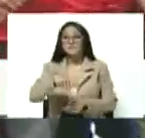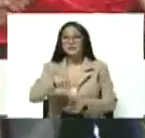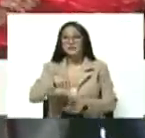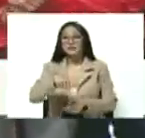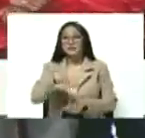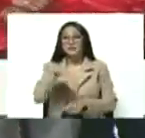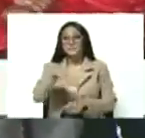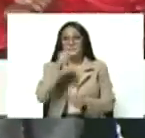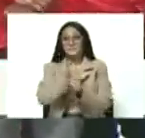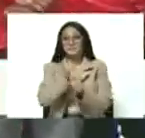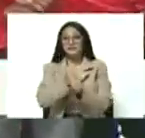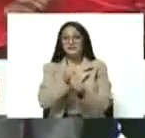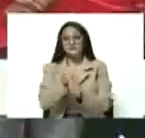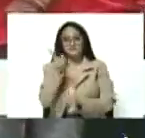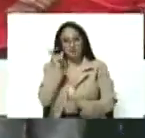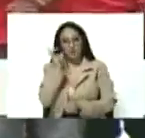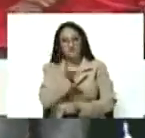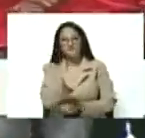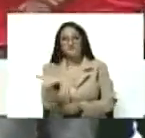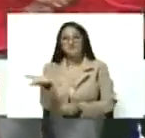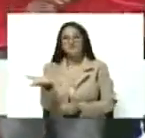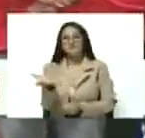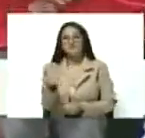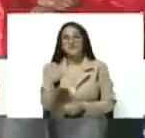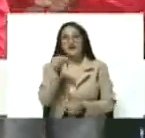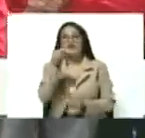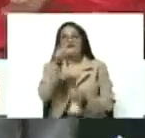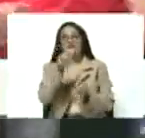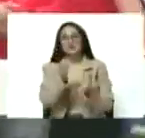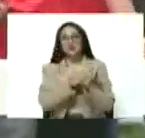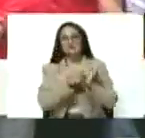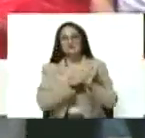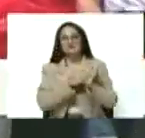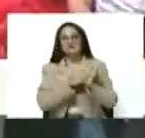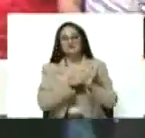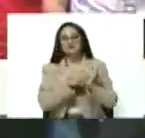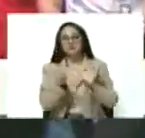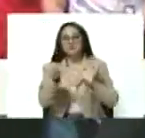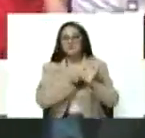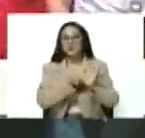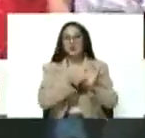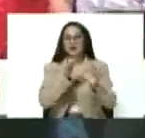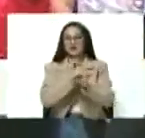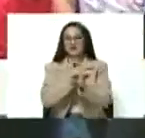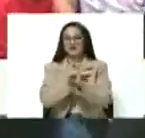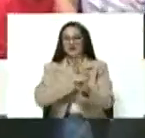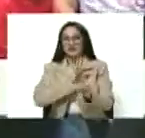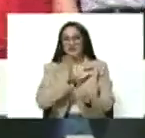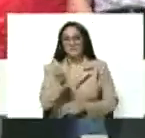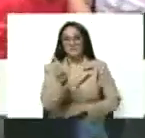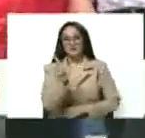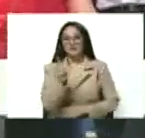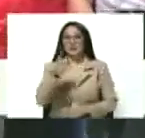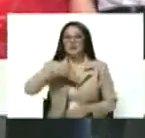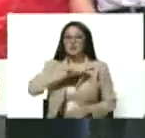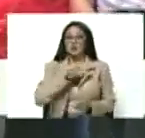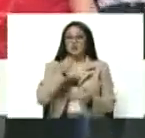Esto, escúcheme, ya esto está en la página del partido, ya, pero nosotros se lo vamos a entregar a